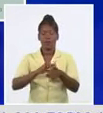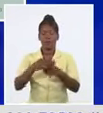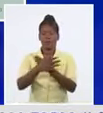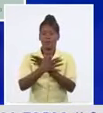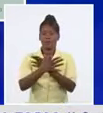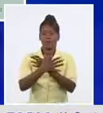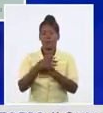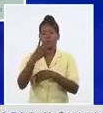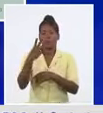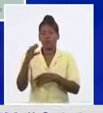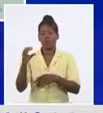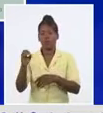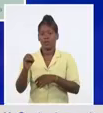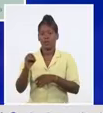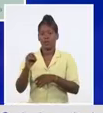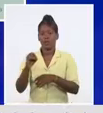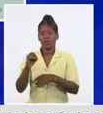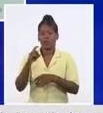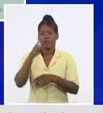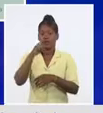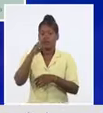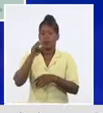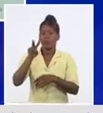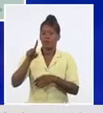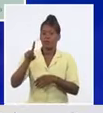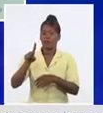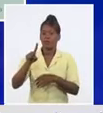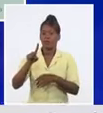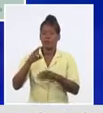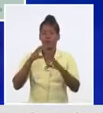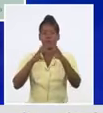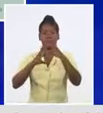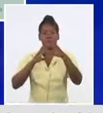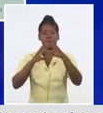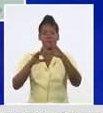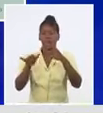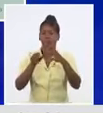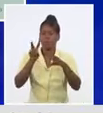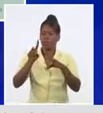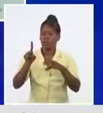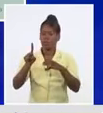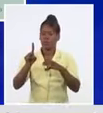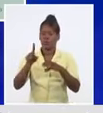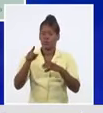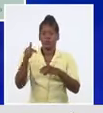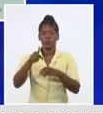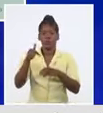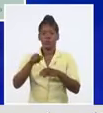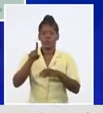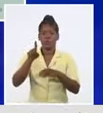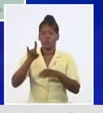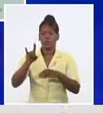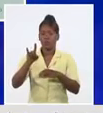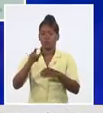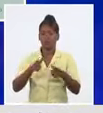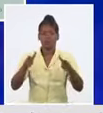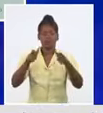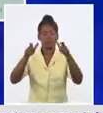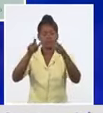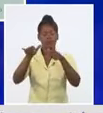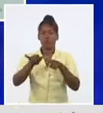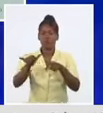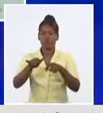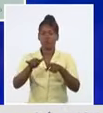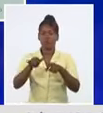40, Niquero 21, al igual que Cautocristo, Higuaní 19, al igual que Bartolomé Mazó, Manzanillo